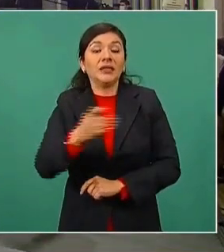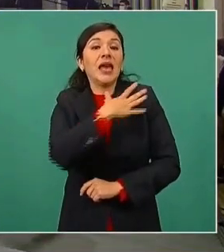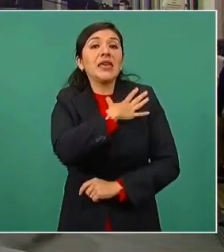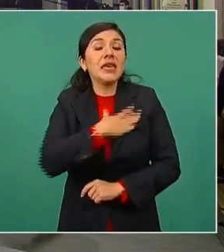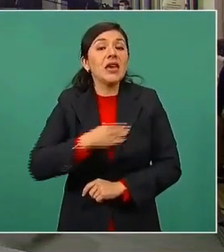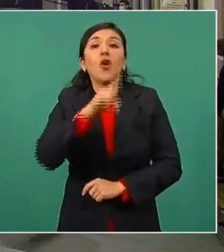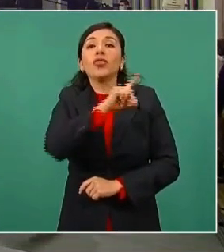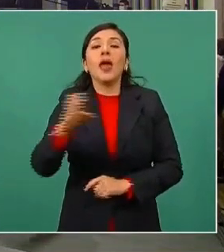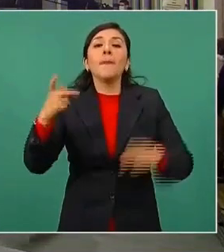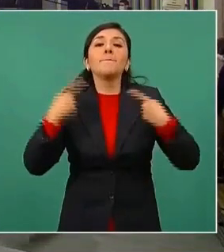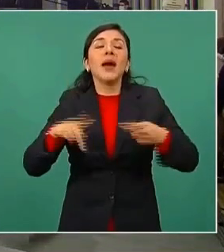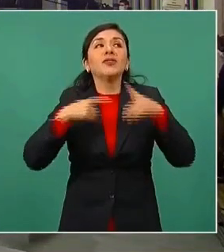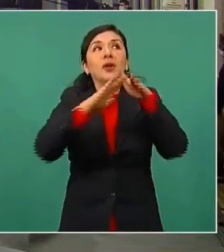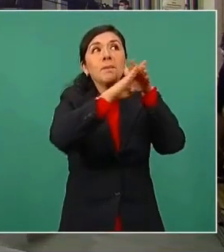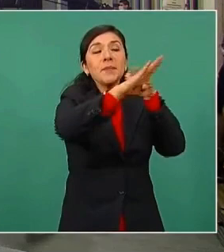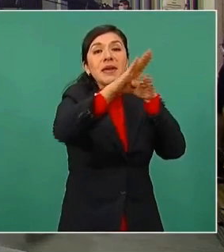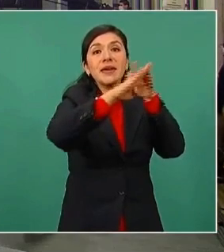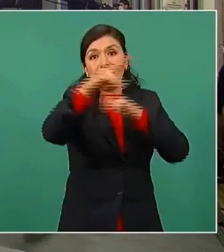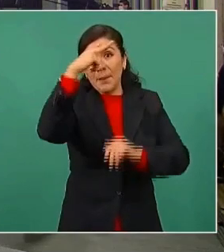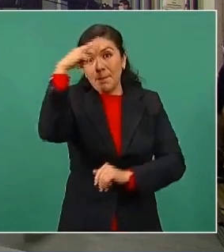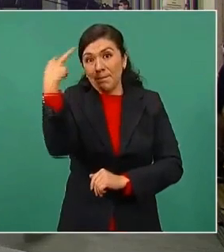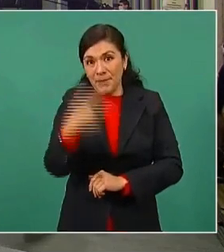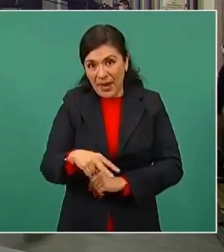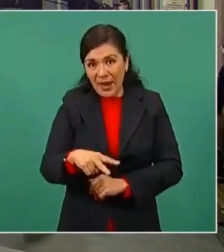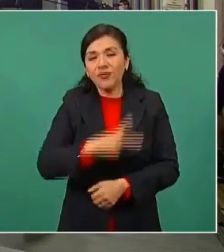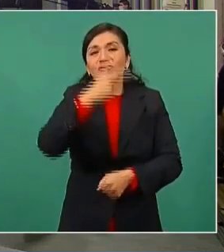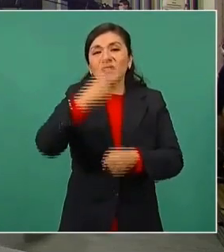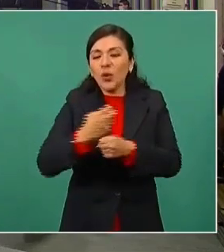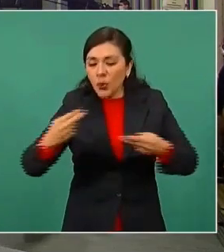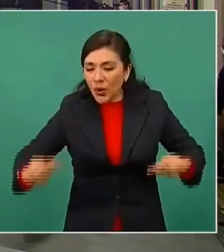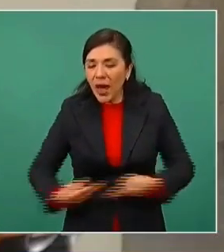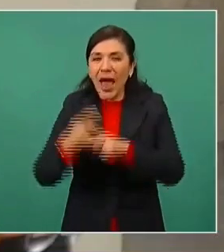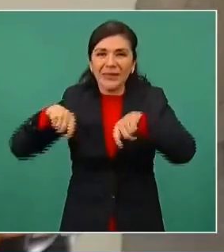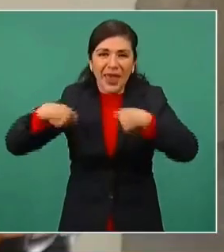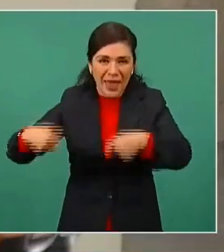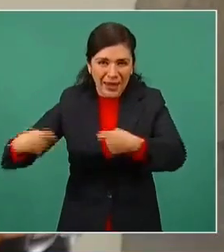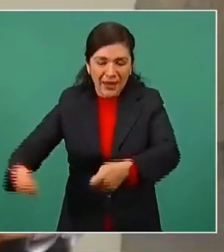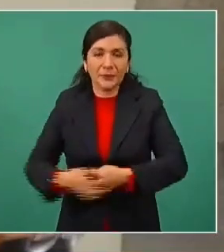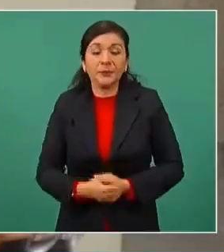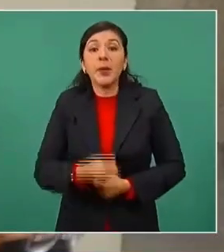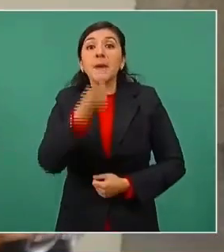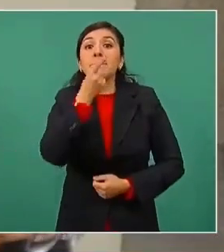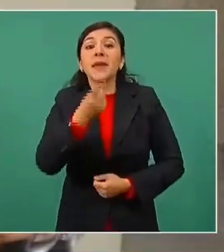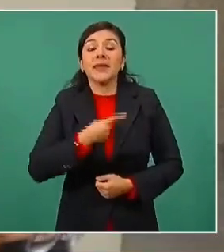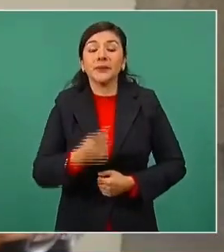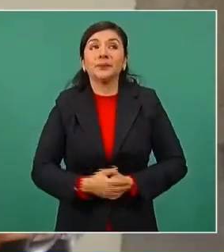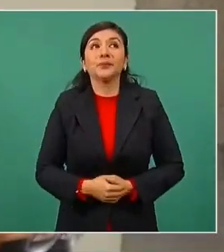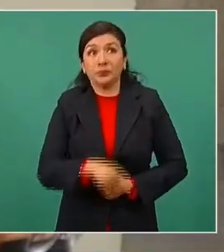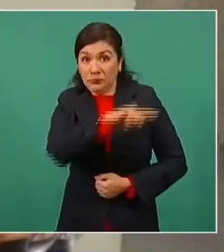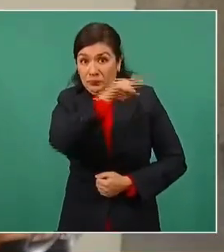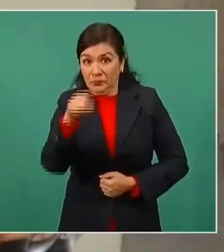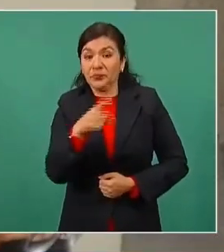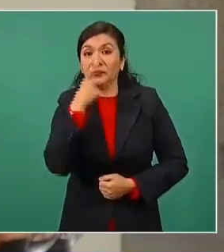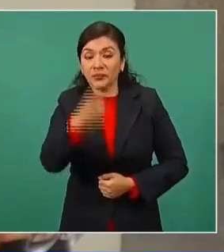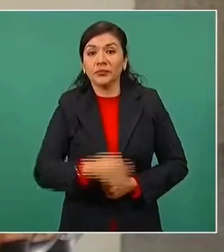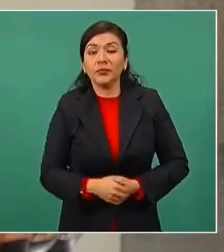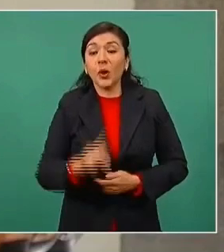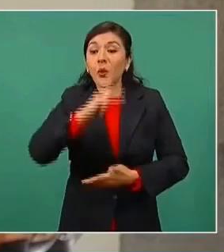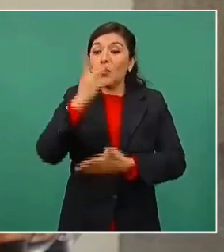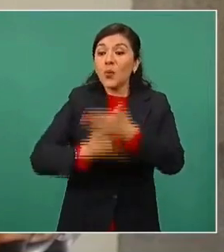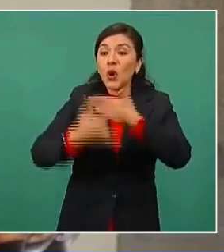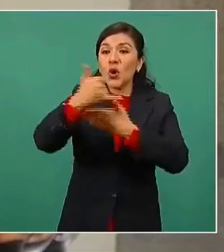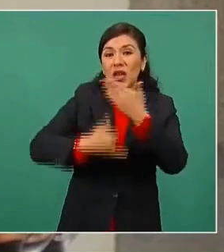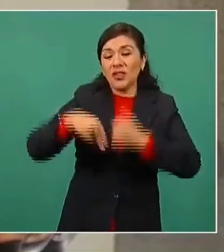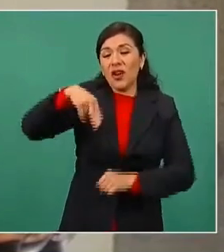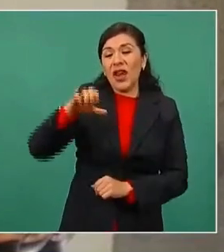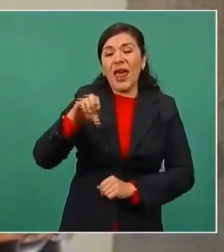migrantes mexicanos en segunda generación. Y me dijeron que el proyecto neoliberal del que usted tanto